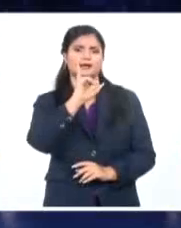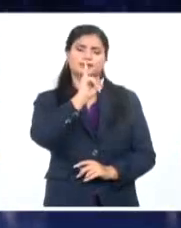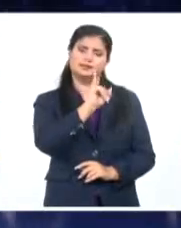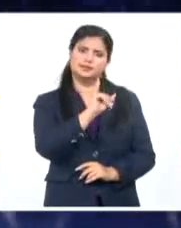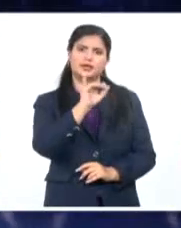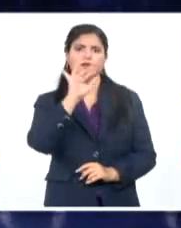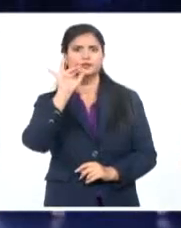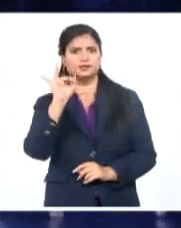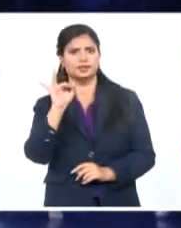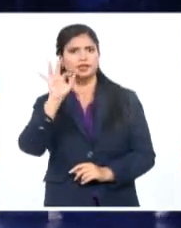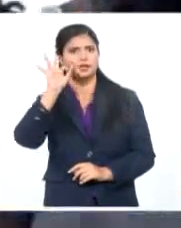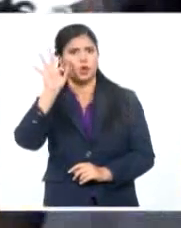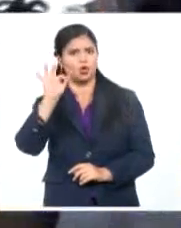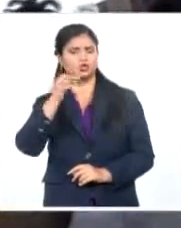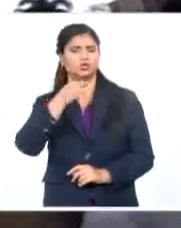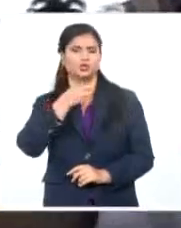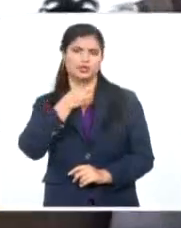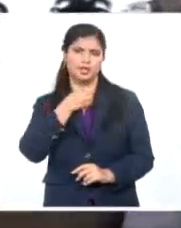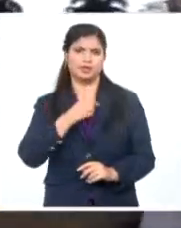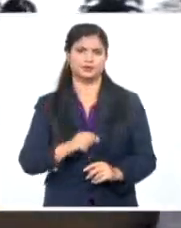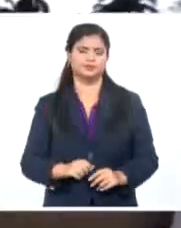7 y 8 de enero